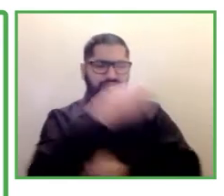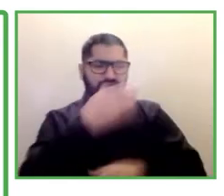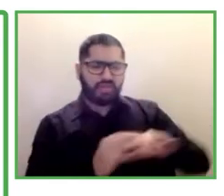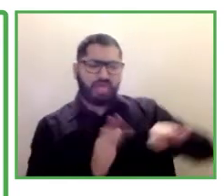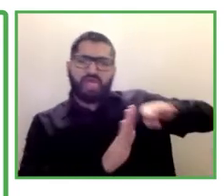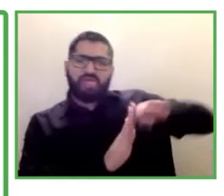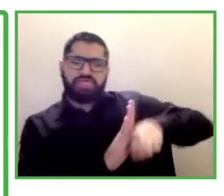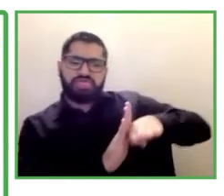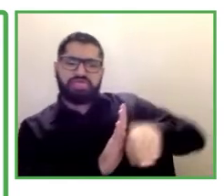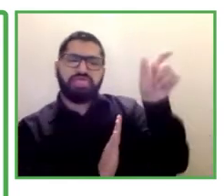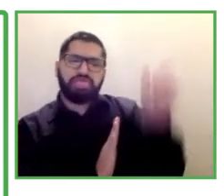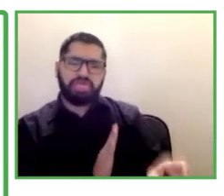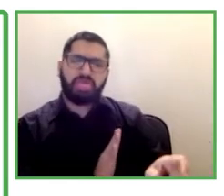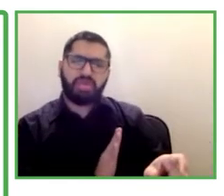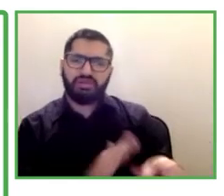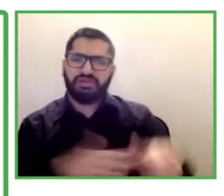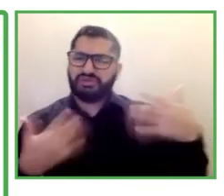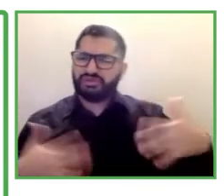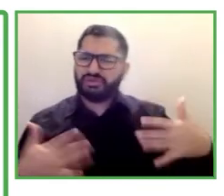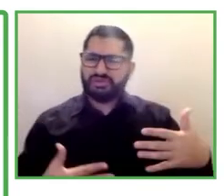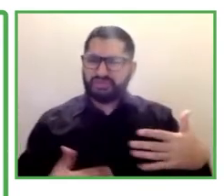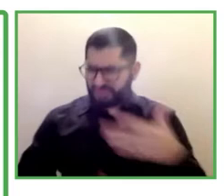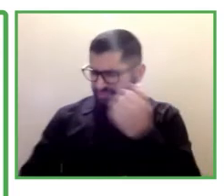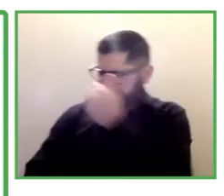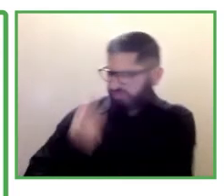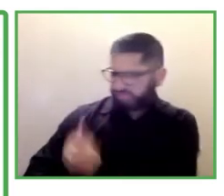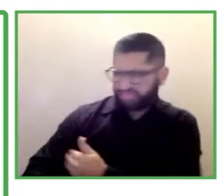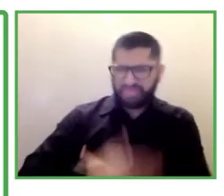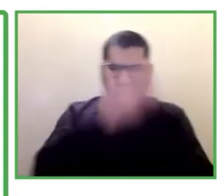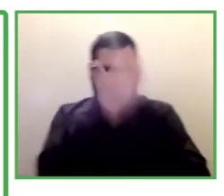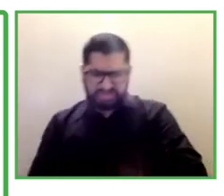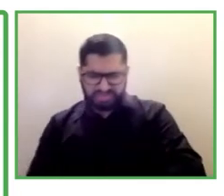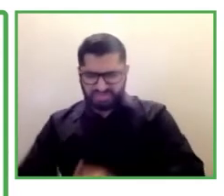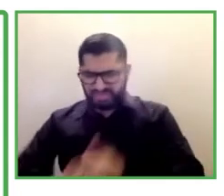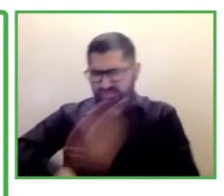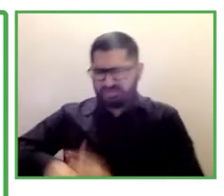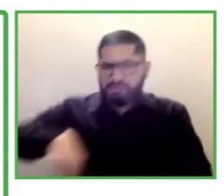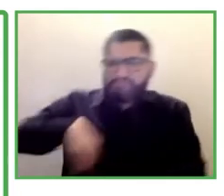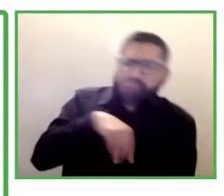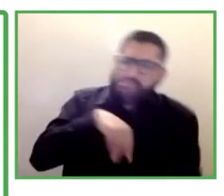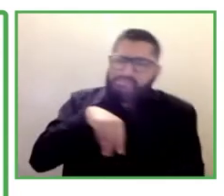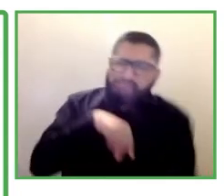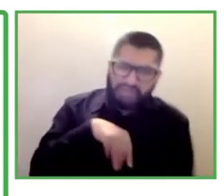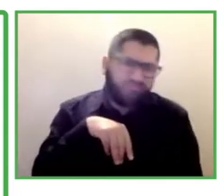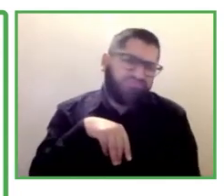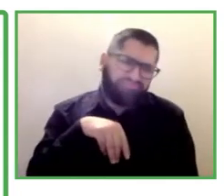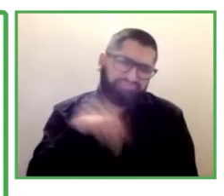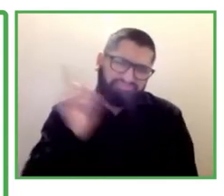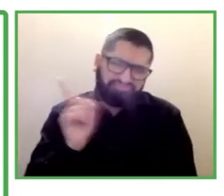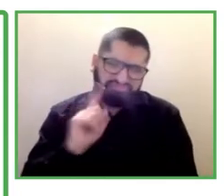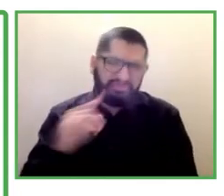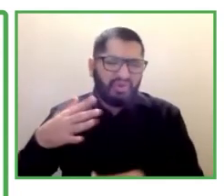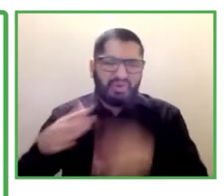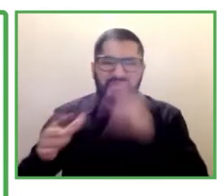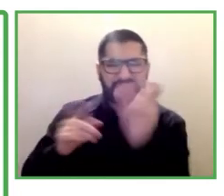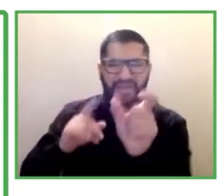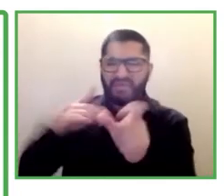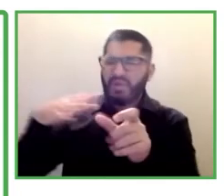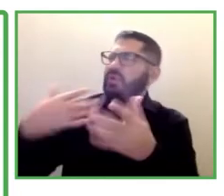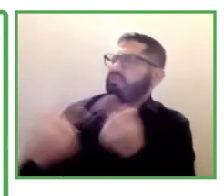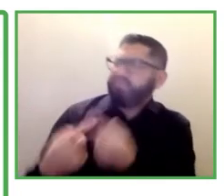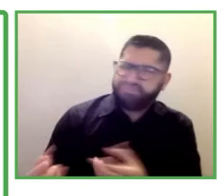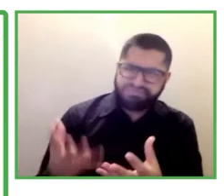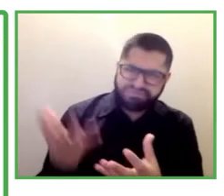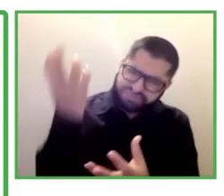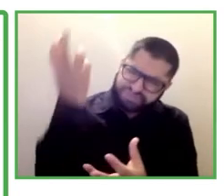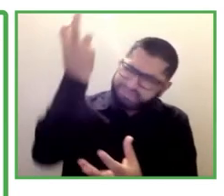persona con discapacidad? Y por cientos de años este fue el concepto correcto. Entonces tiene un estigma. Ahora les estoy mostrando fotos con